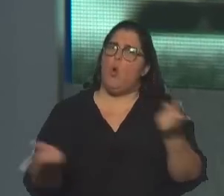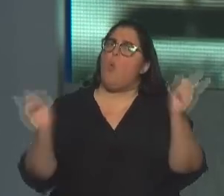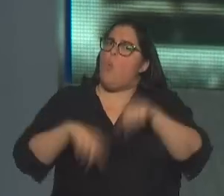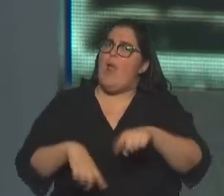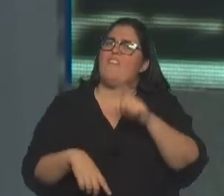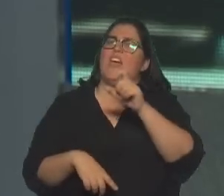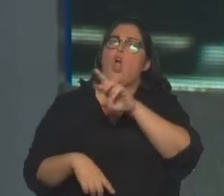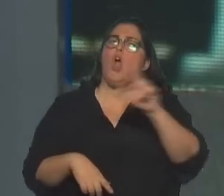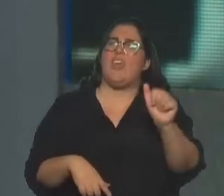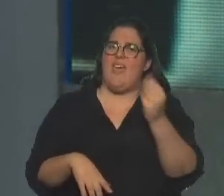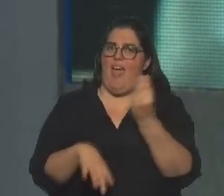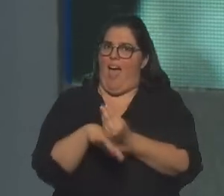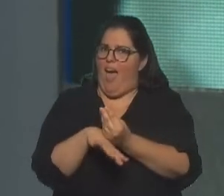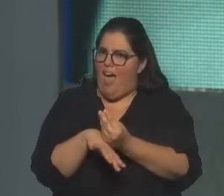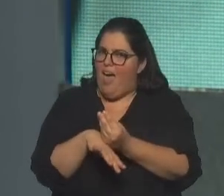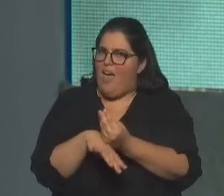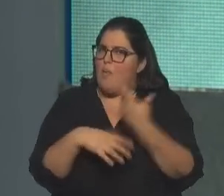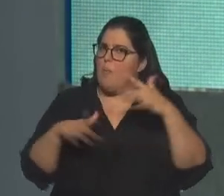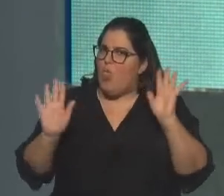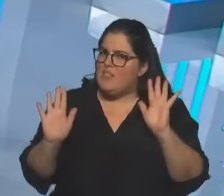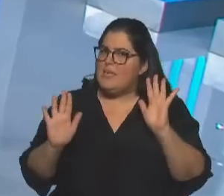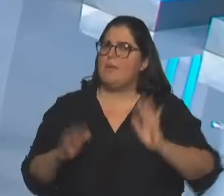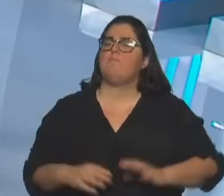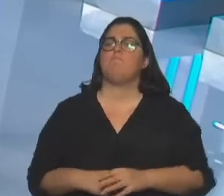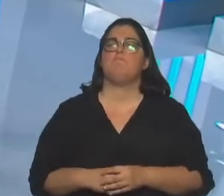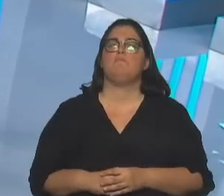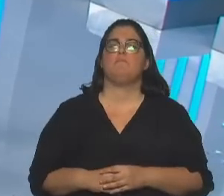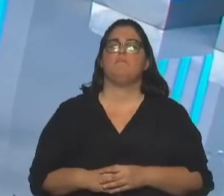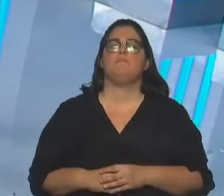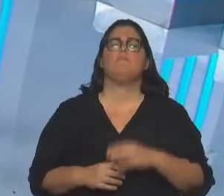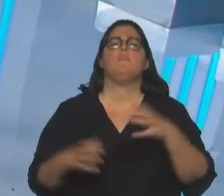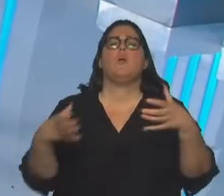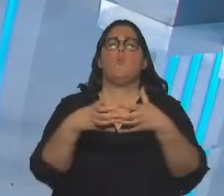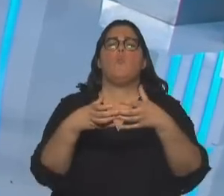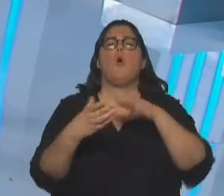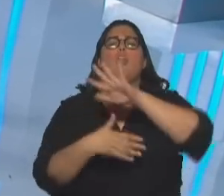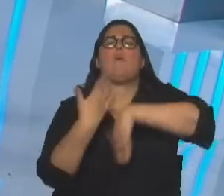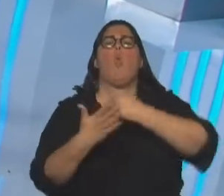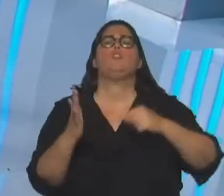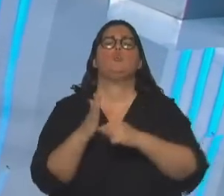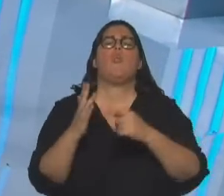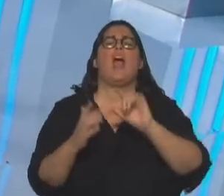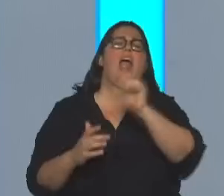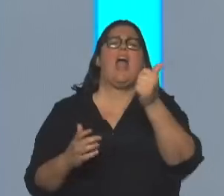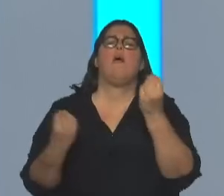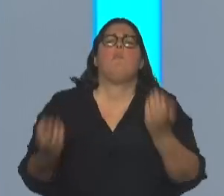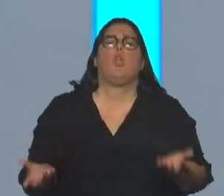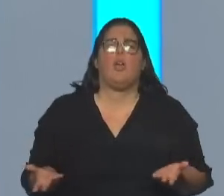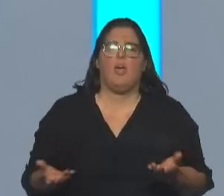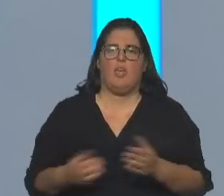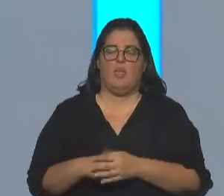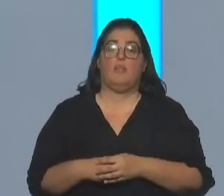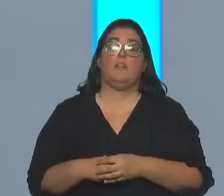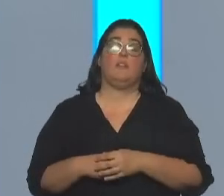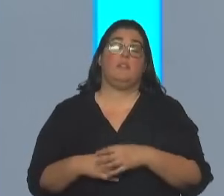Correa y una candidatura de Correa nuevamente. ¿Por qué gana Revolución, Juan? Bueno, yo creo que un poco lo que pasó vuelve